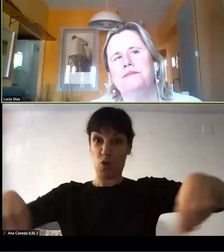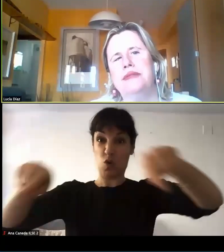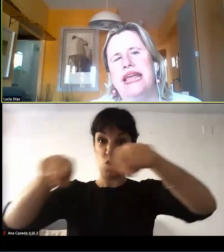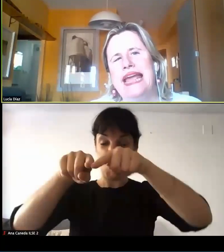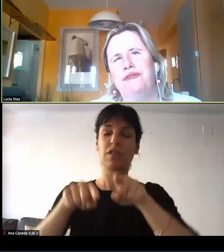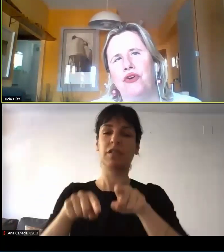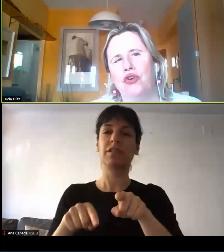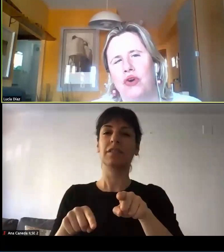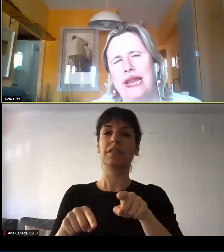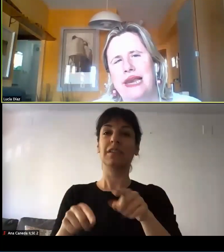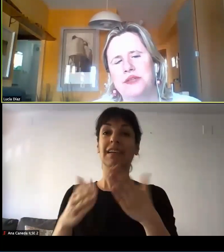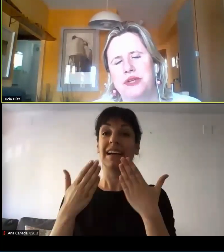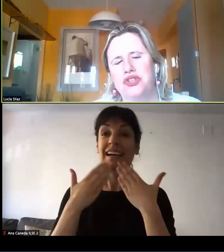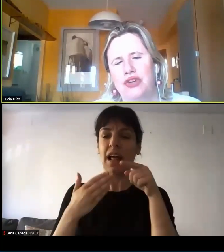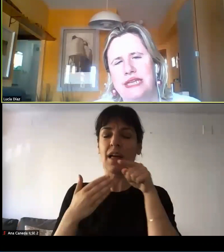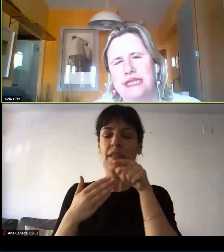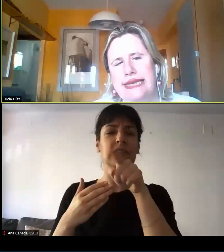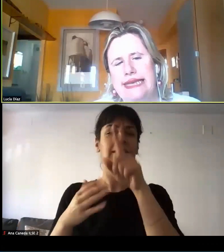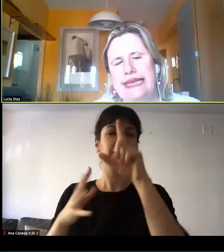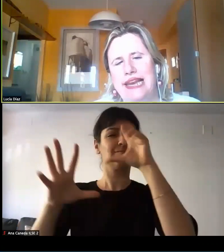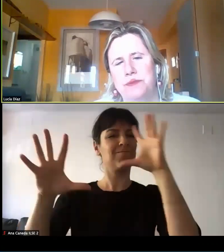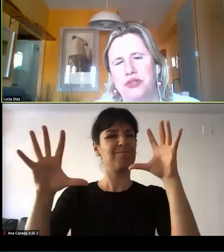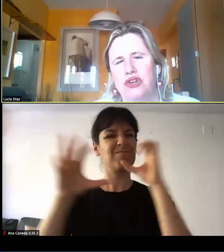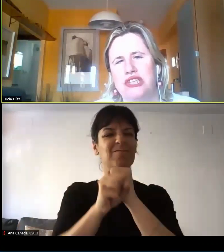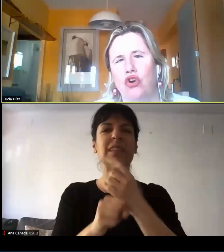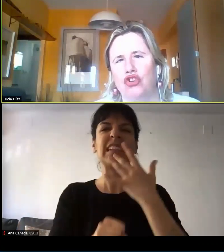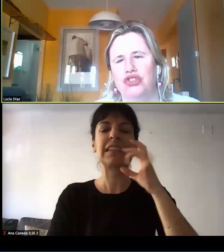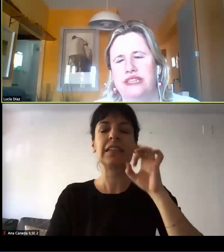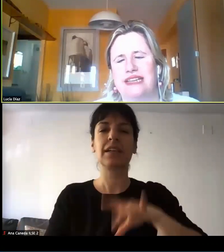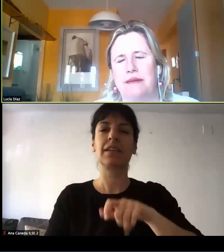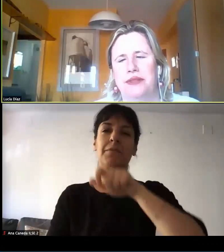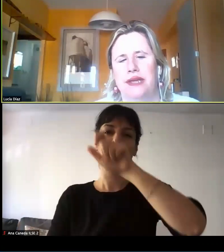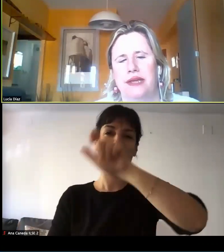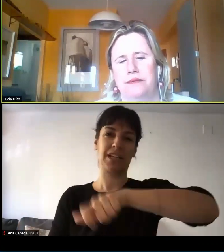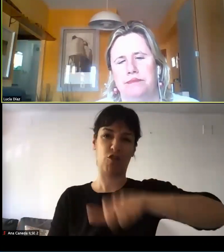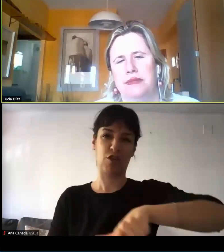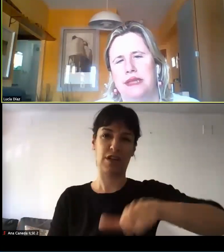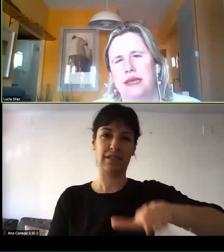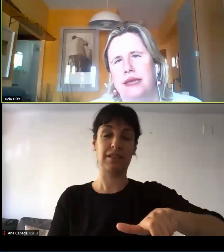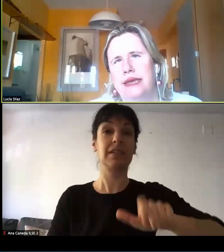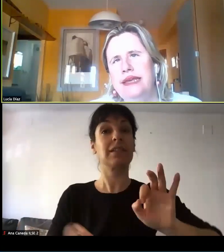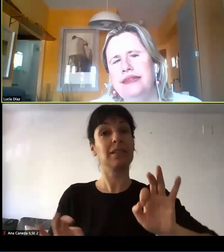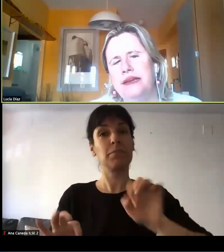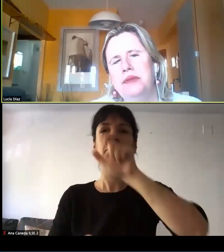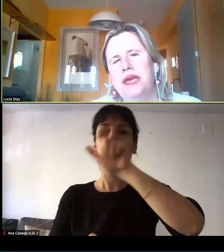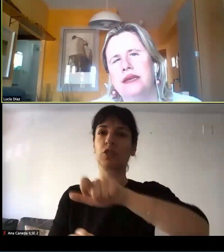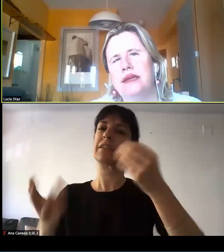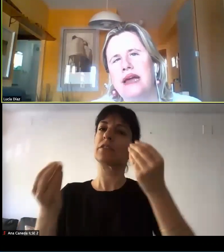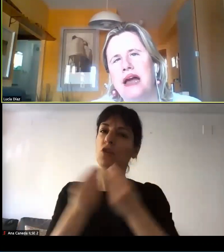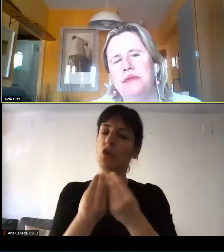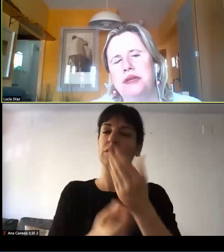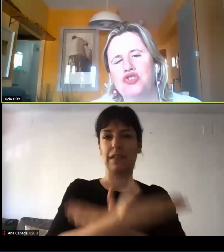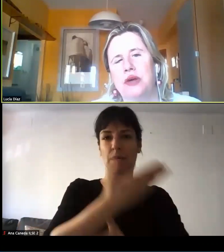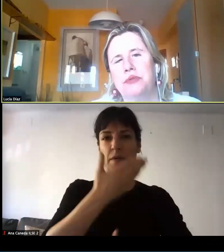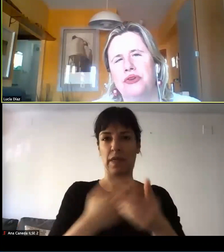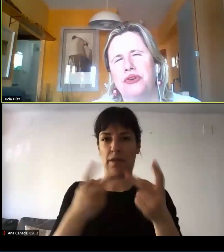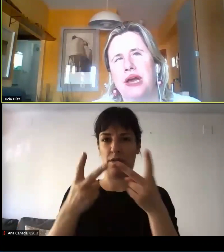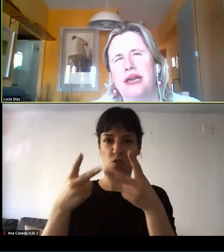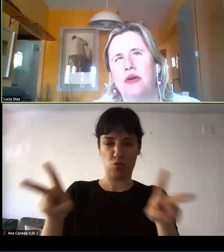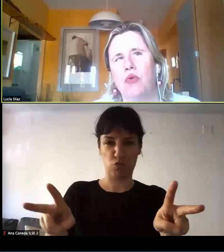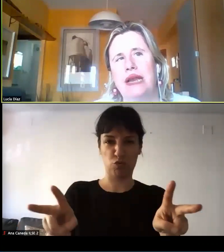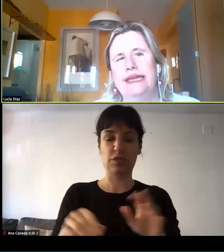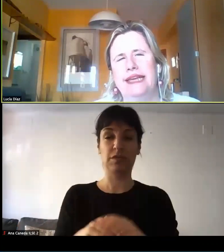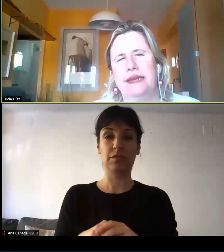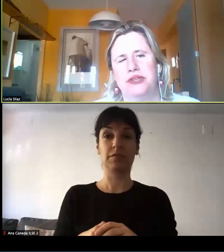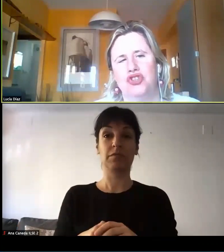ponemos el foco en las personas y en las personas con discapacidad. Y también abrimos la opción a